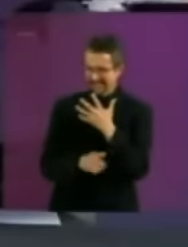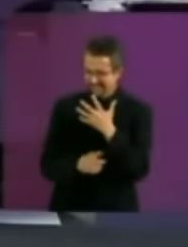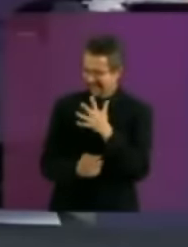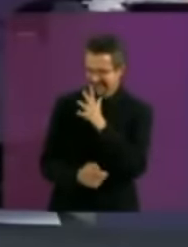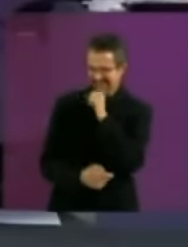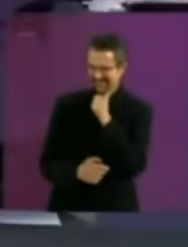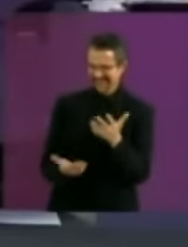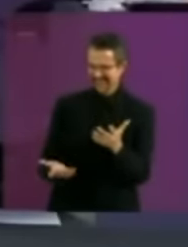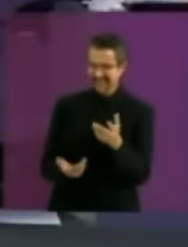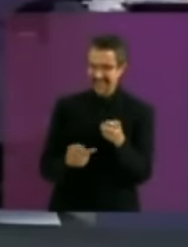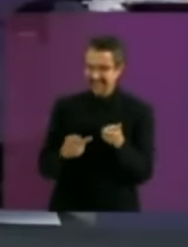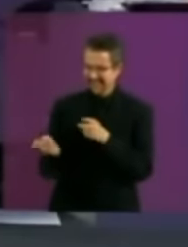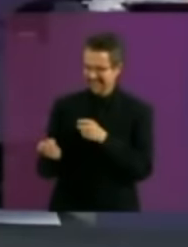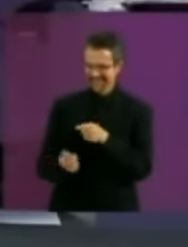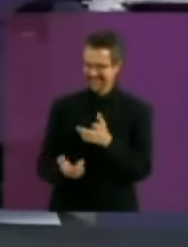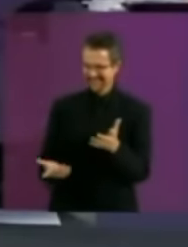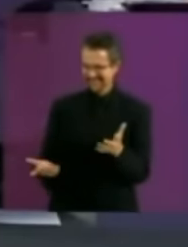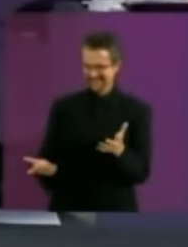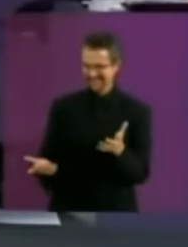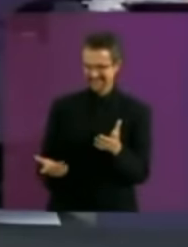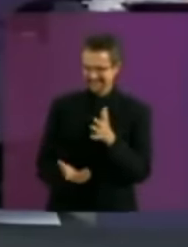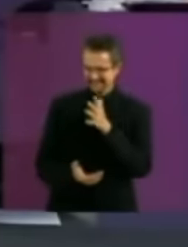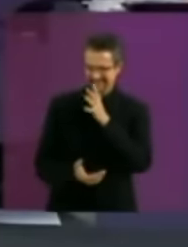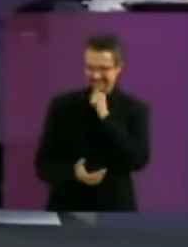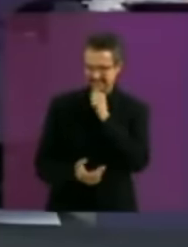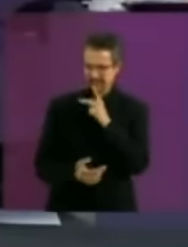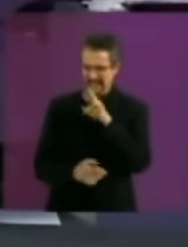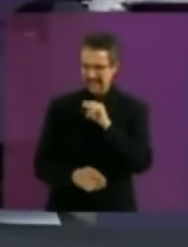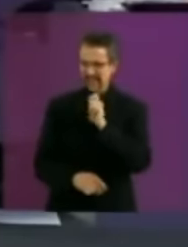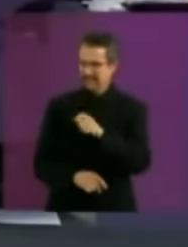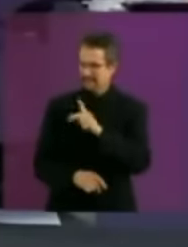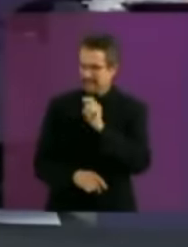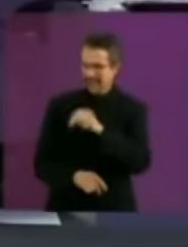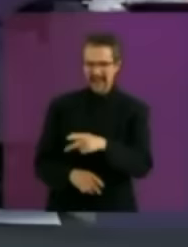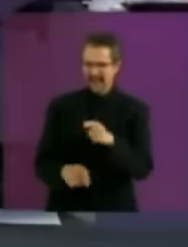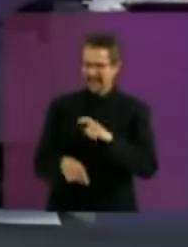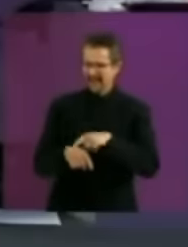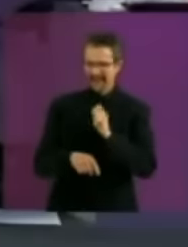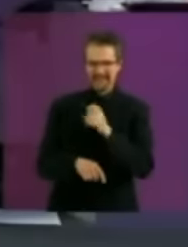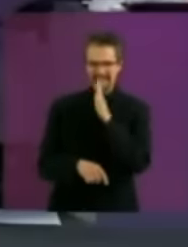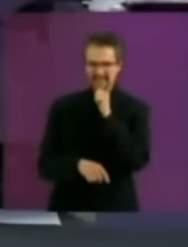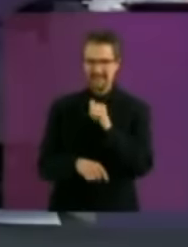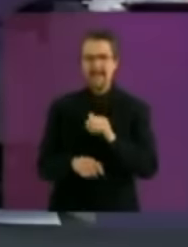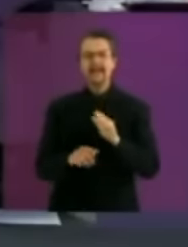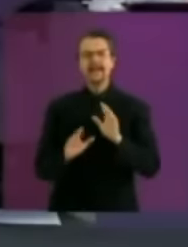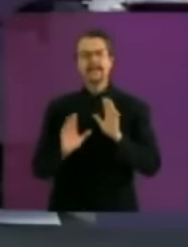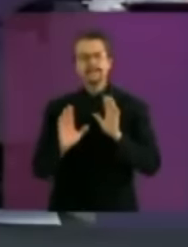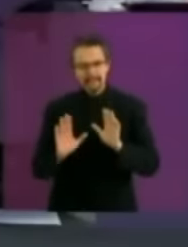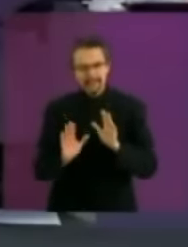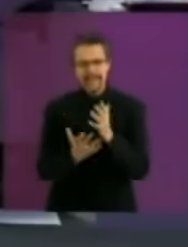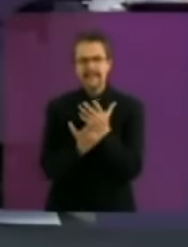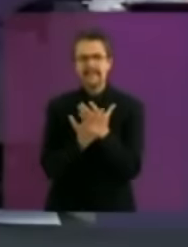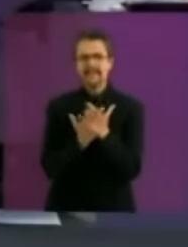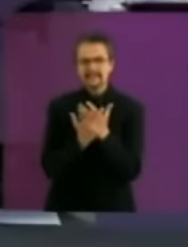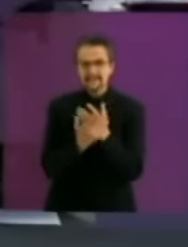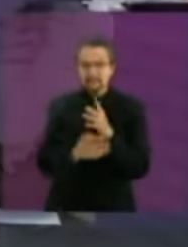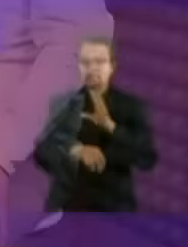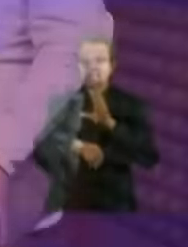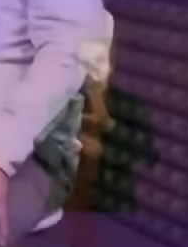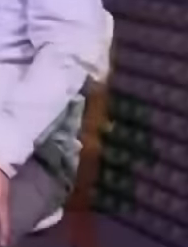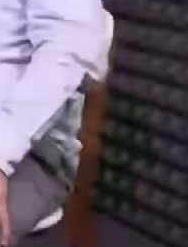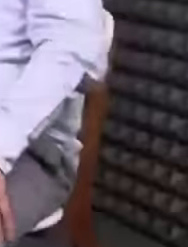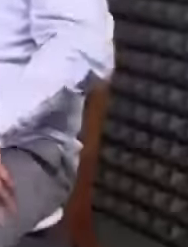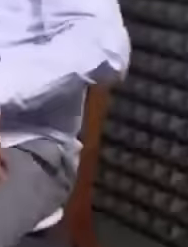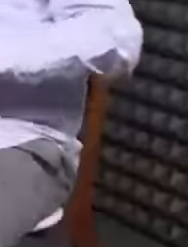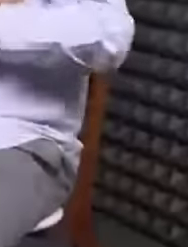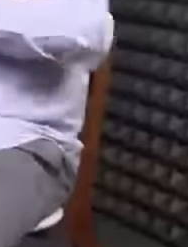tienen, dan la palabra, miden el tiempo y eso deben ser nada más. En el caso de Claudia Sheinbaum,